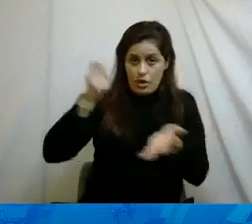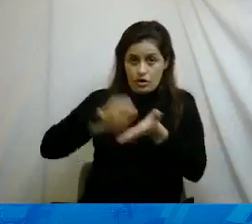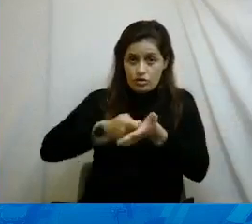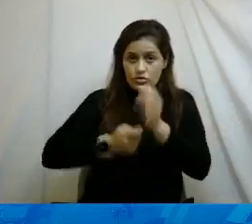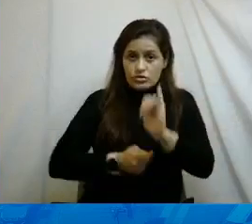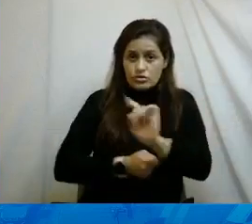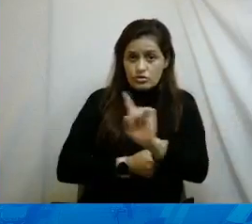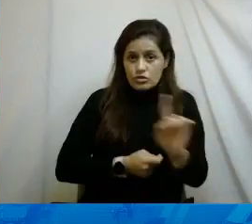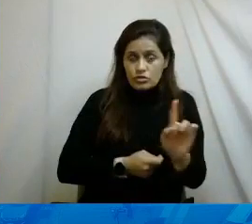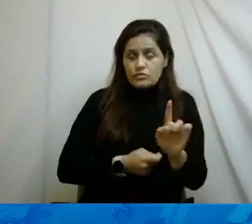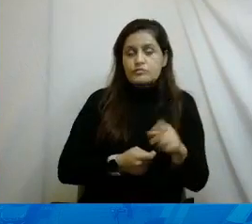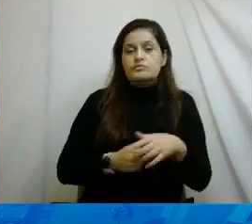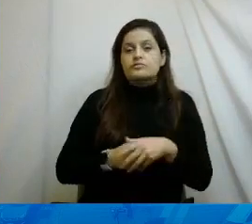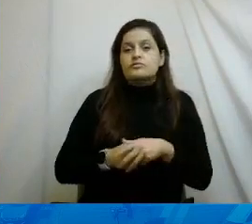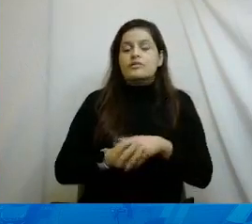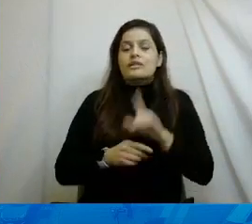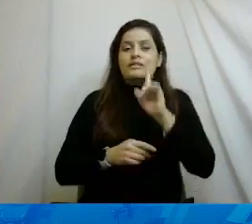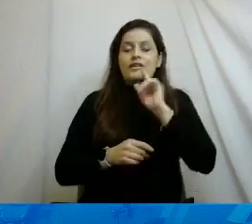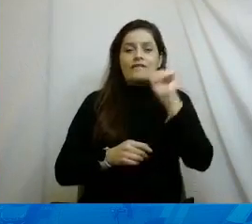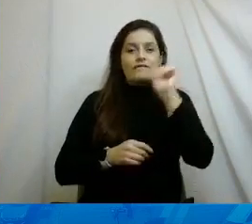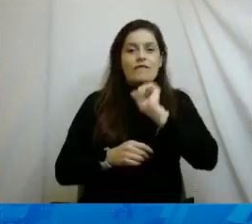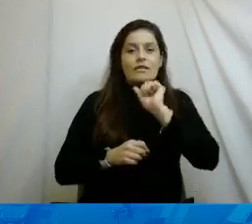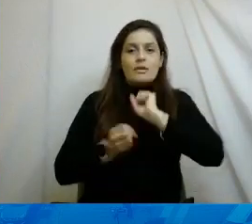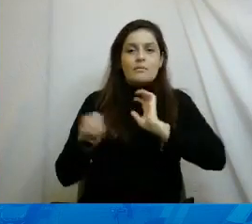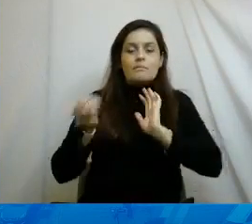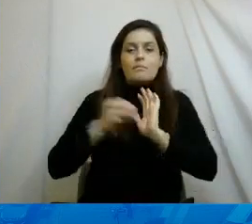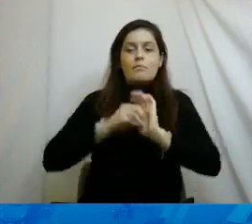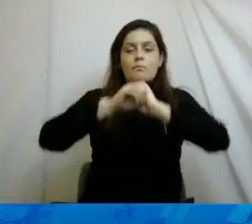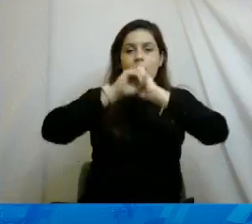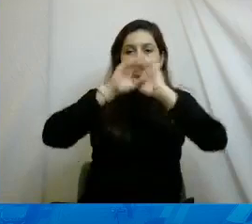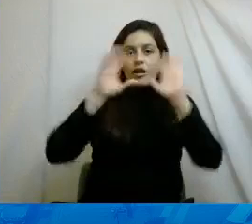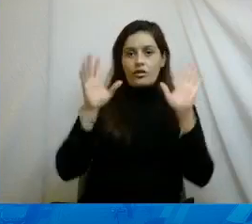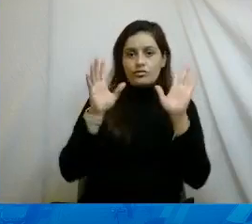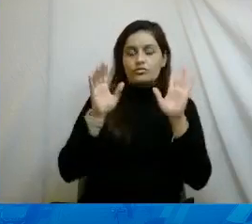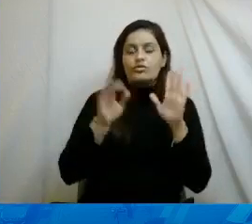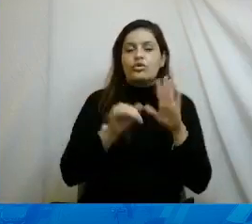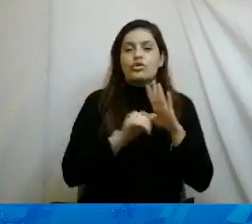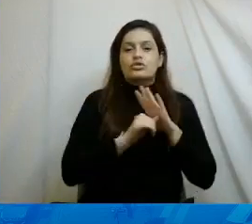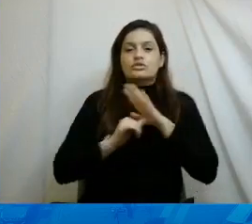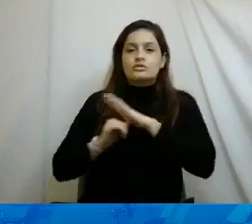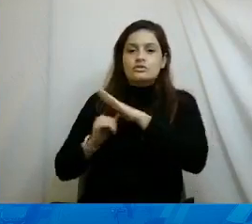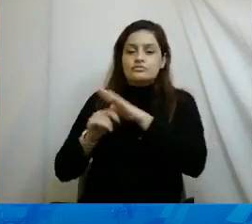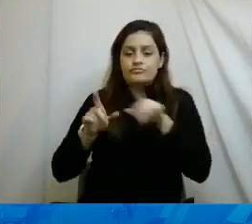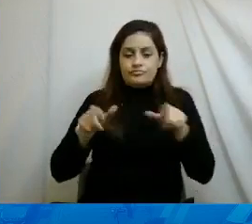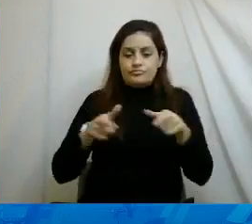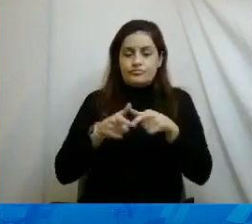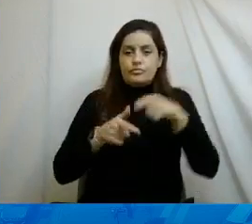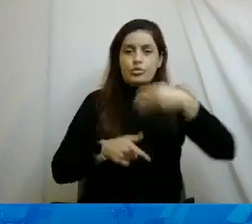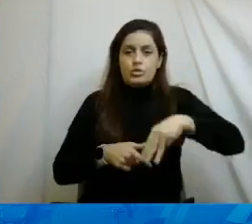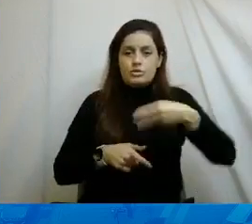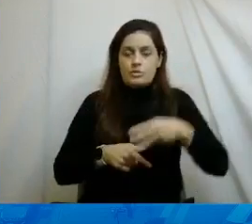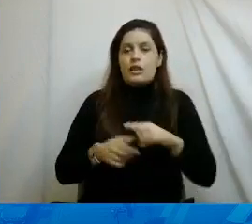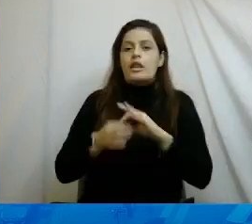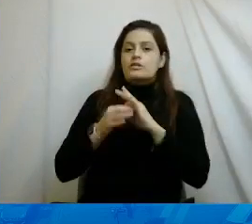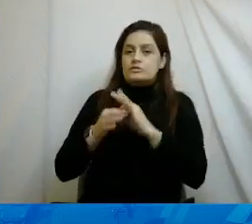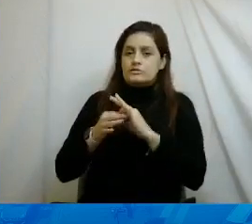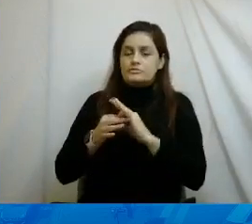nada eso, dar la claridad al Consejo Municipal y a los vecinos de la comuna. Esos son los puntos, alcaldesa. Muchas